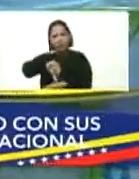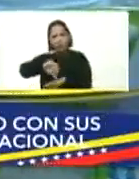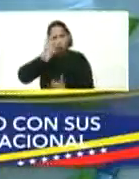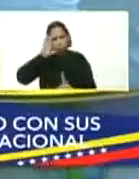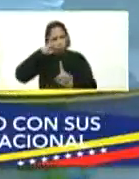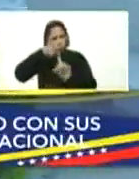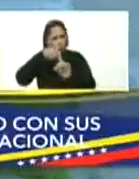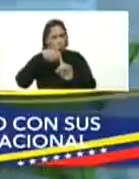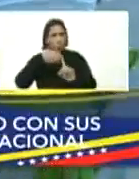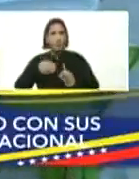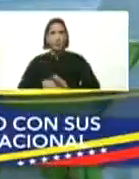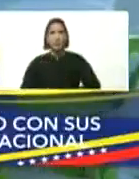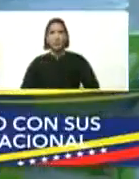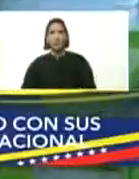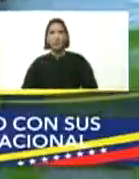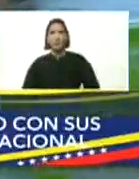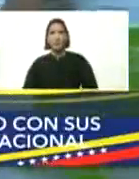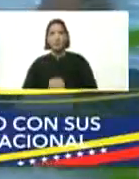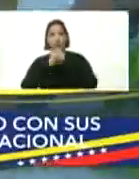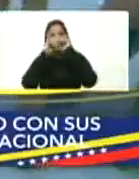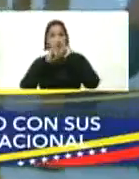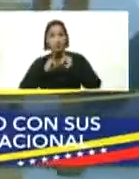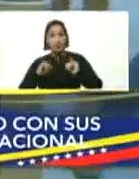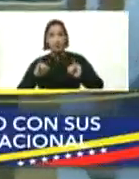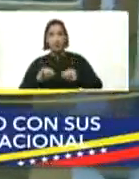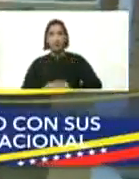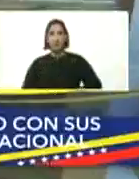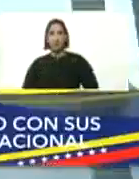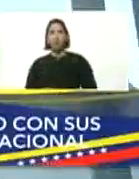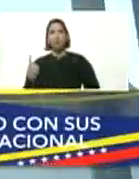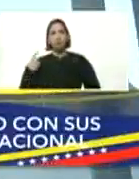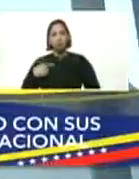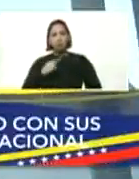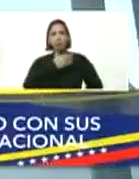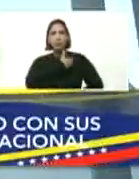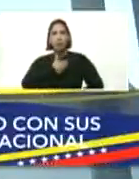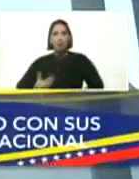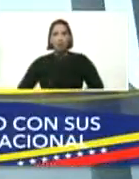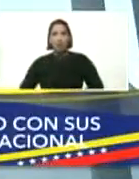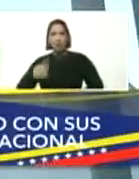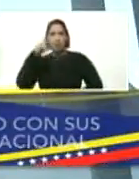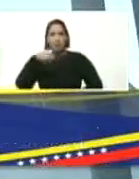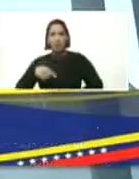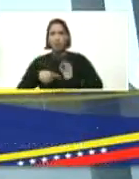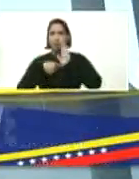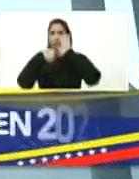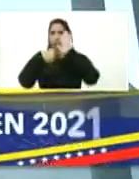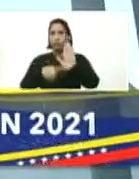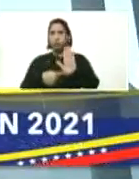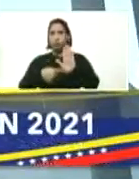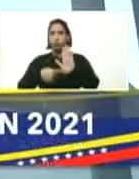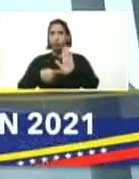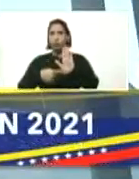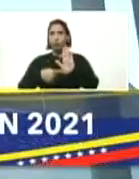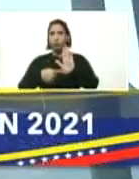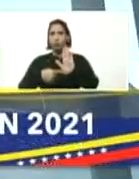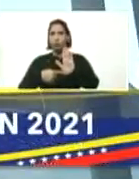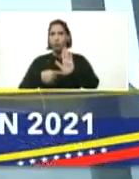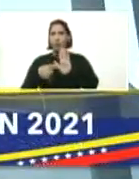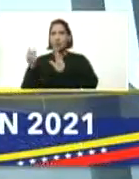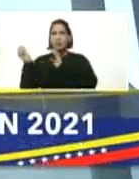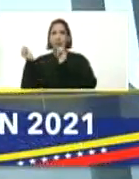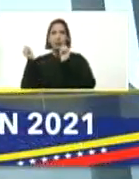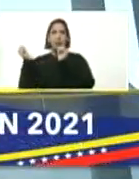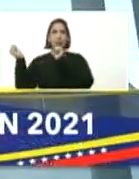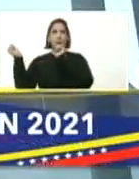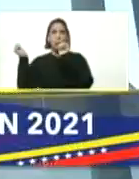de la felicidad. Aquí tenemos, presidente, una representación de los sanjuaneros,